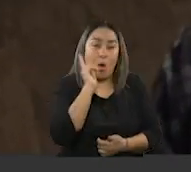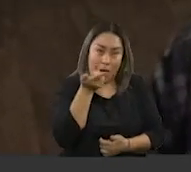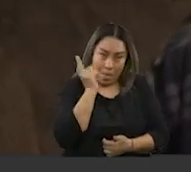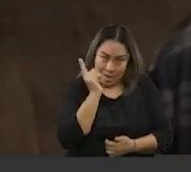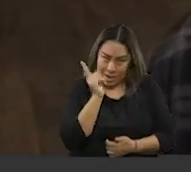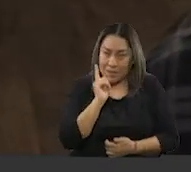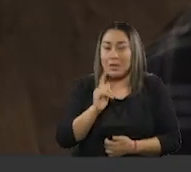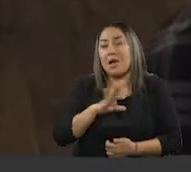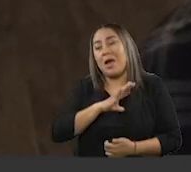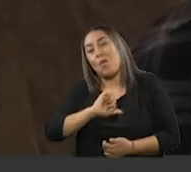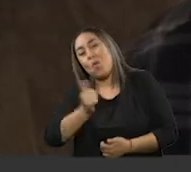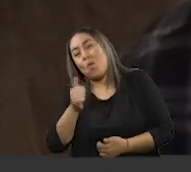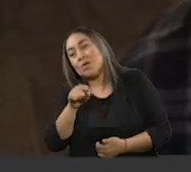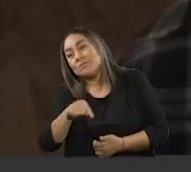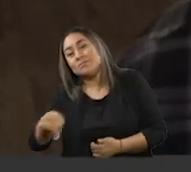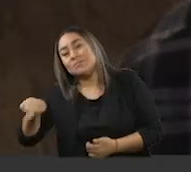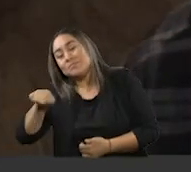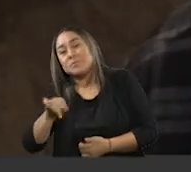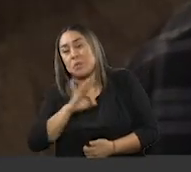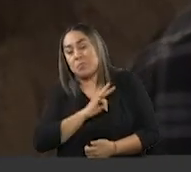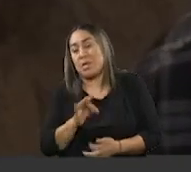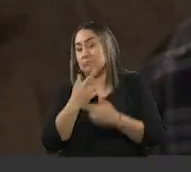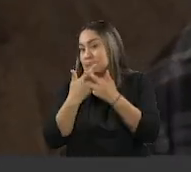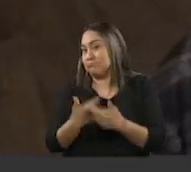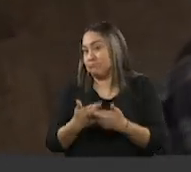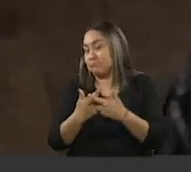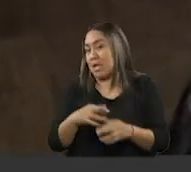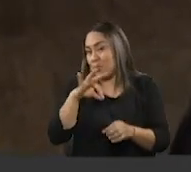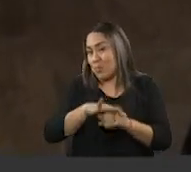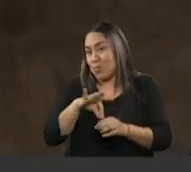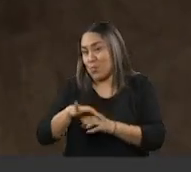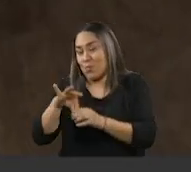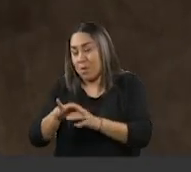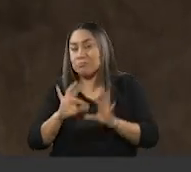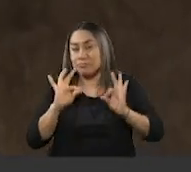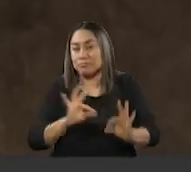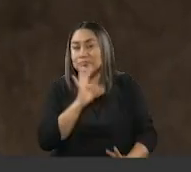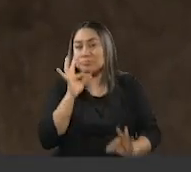generar los votos con la oposición para tener las dos terceras partes.